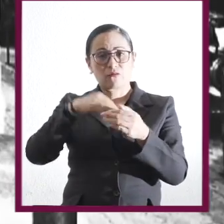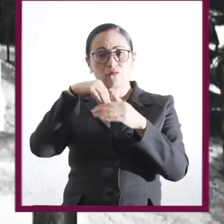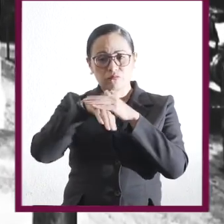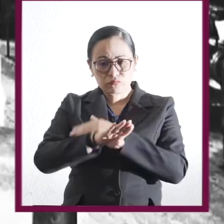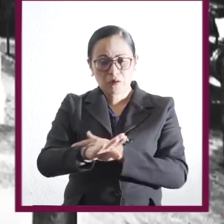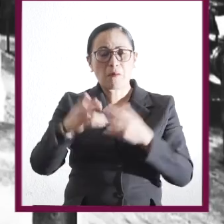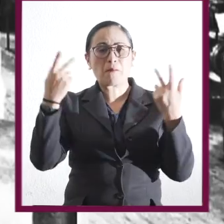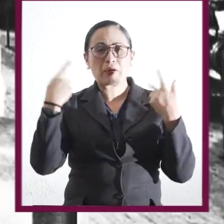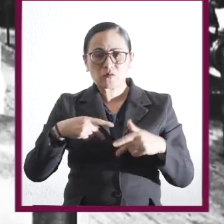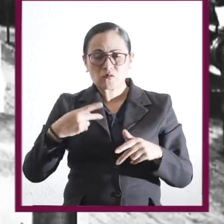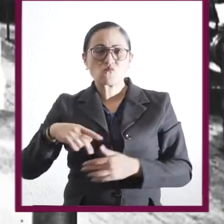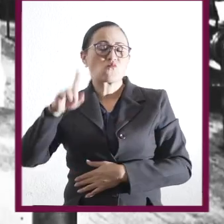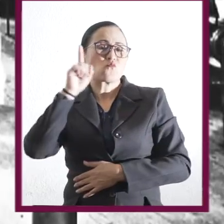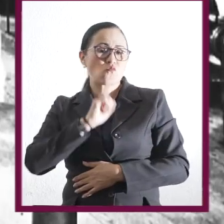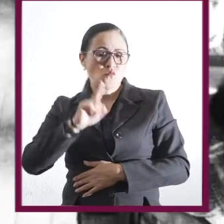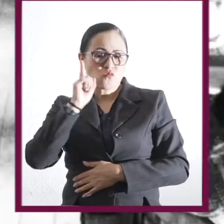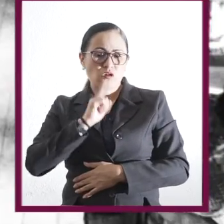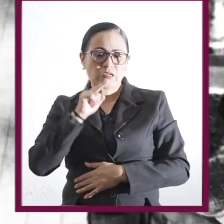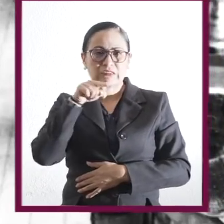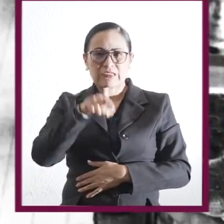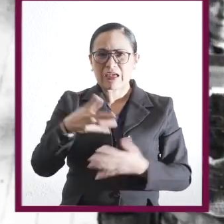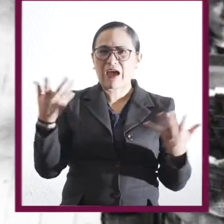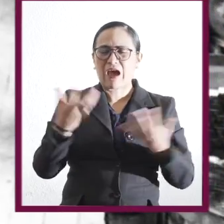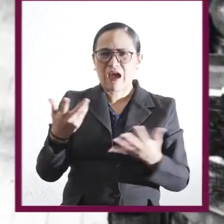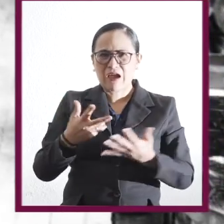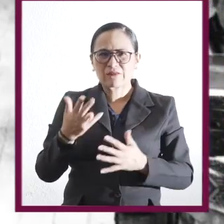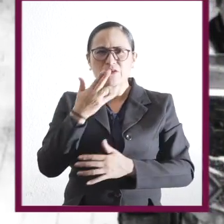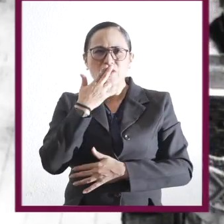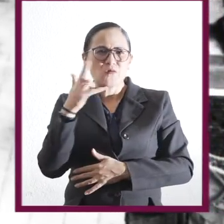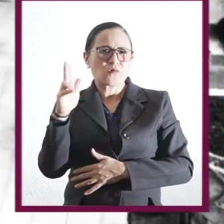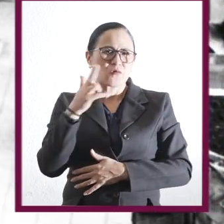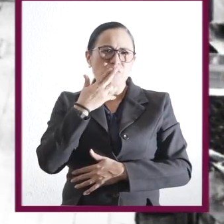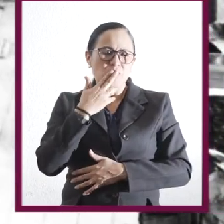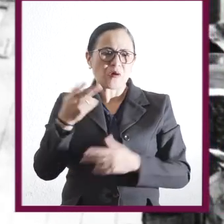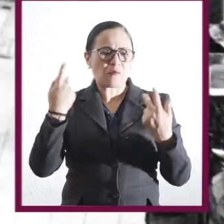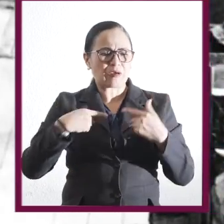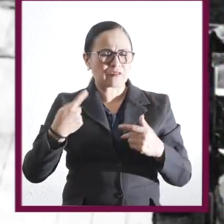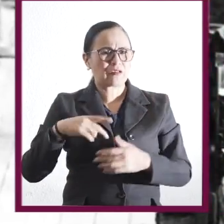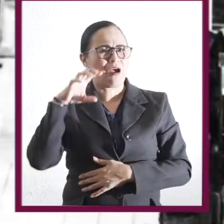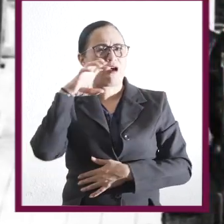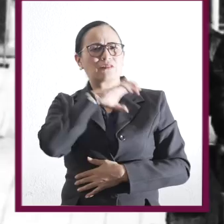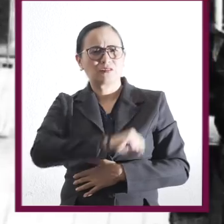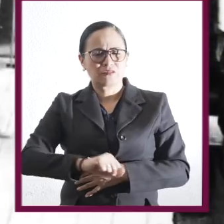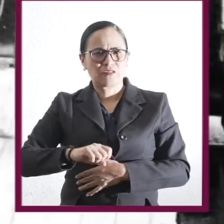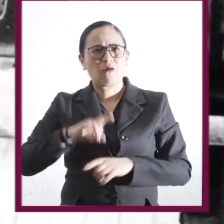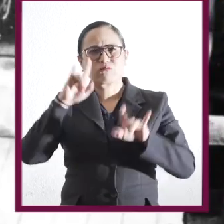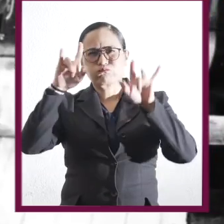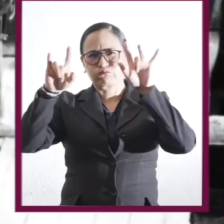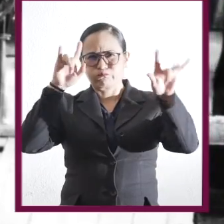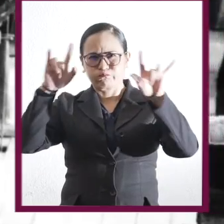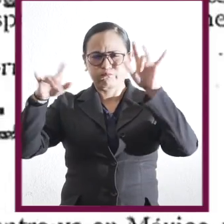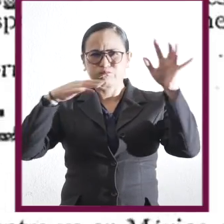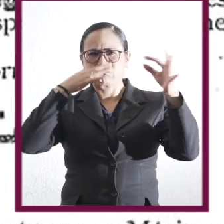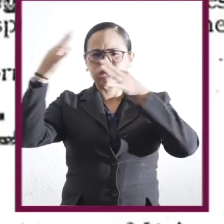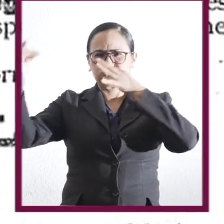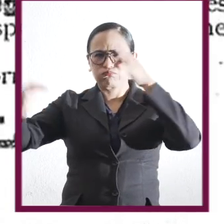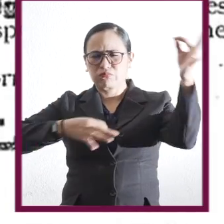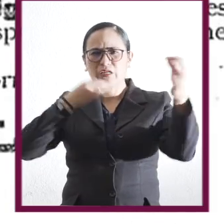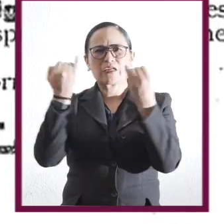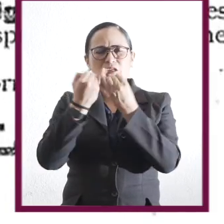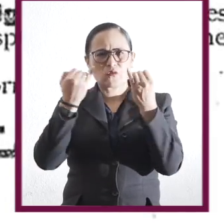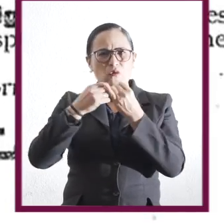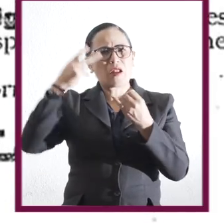En el interior, un ejército de mujeres se encargaban de elaborar los productos que gozaban de gran publicidad,